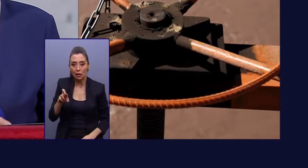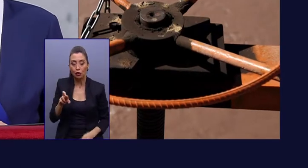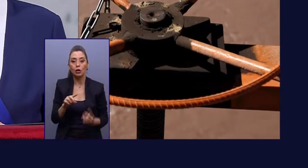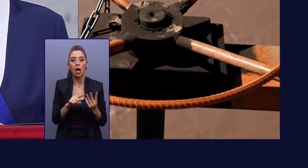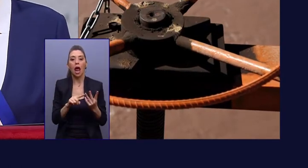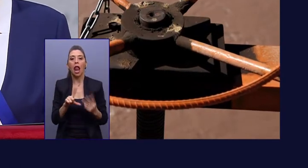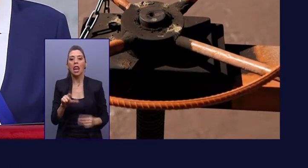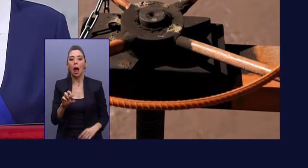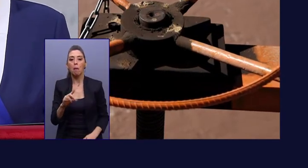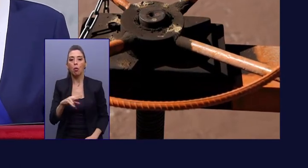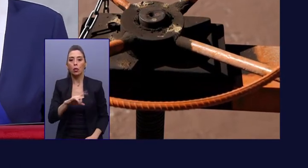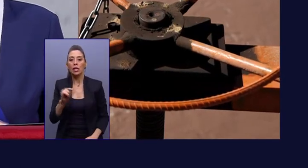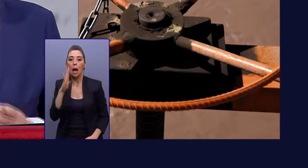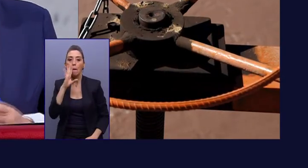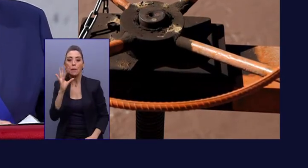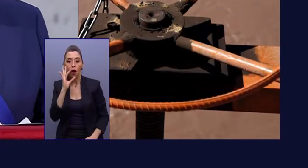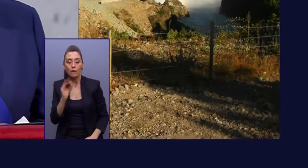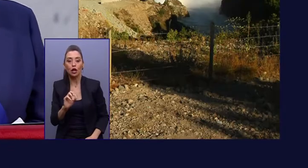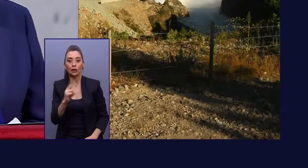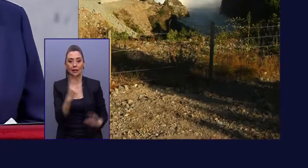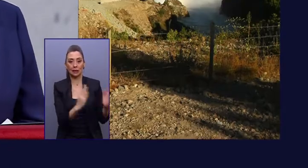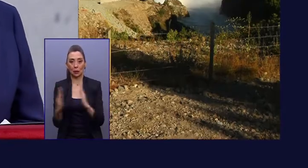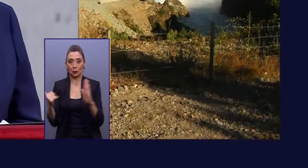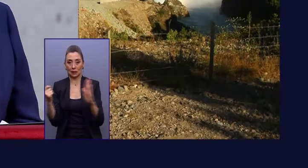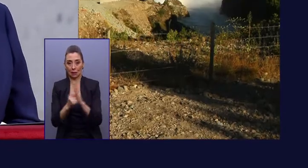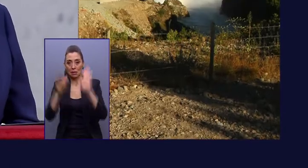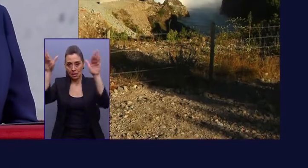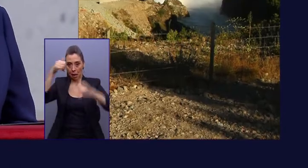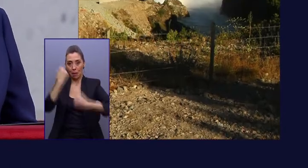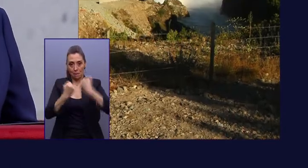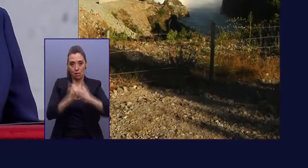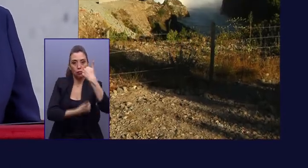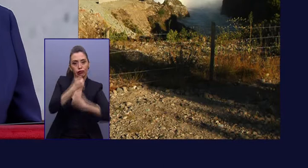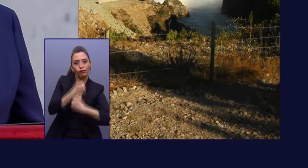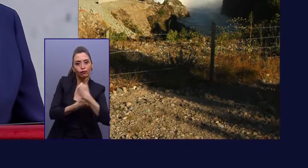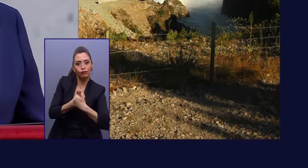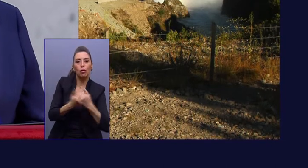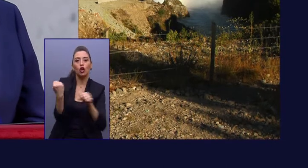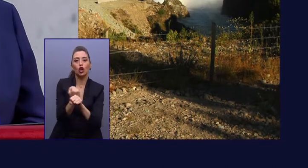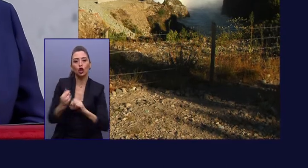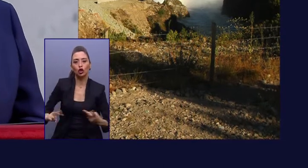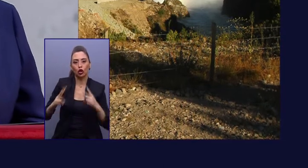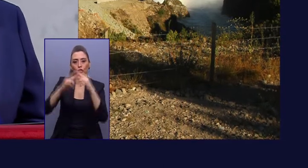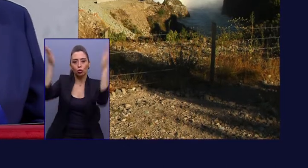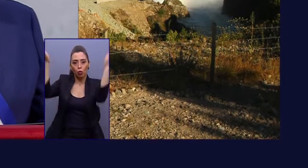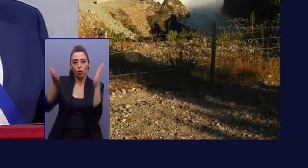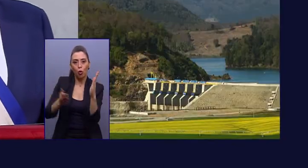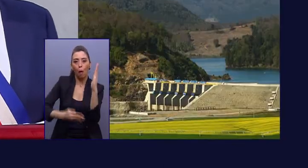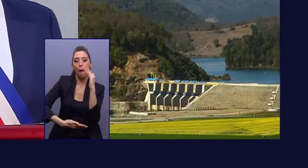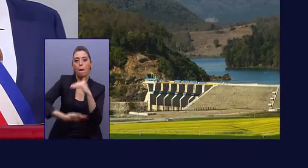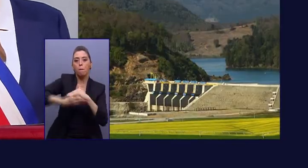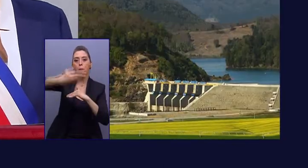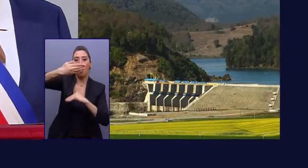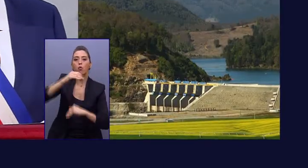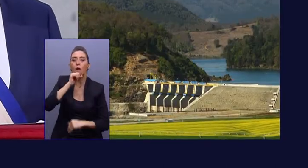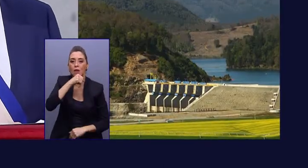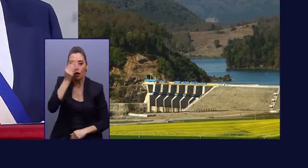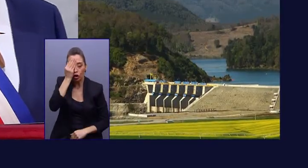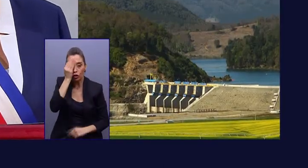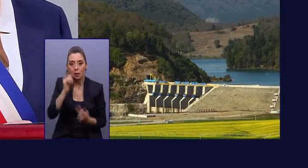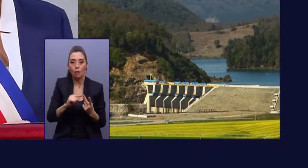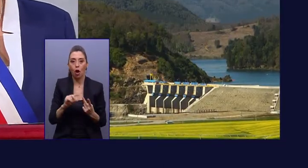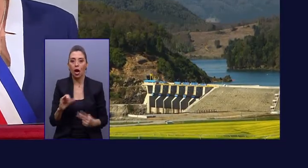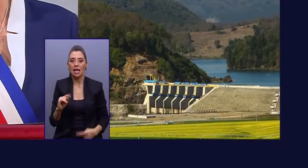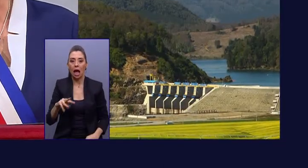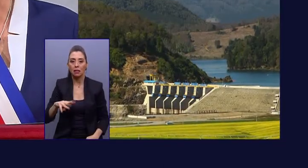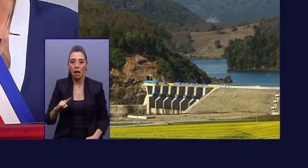La Punilla en Biobío. Y en el segundo semestre llamaremos a licitación los embalses de Murallas Viejas en Coquimbo y de Catemo y Las